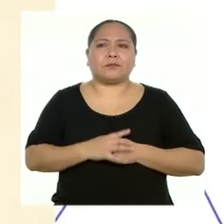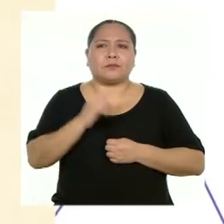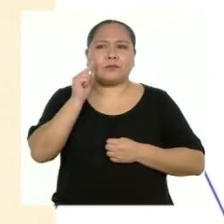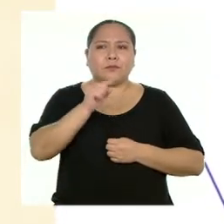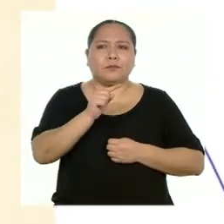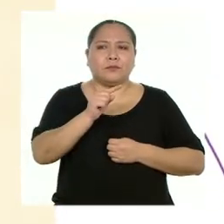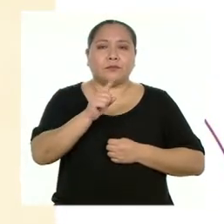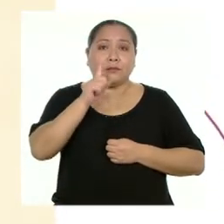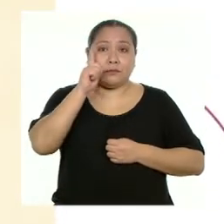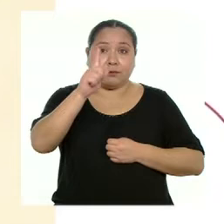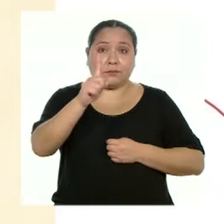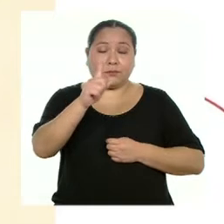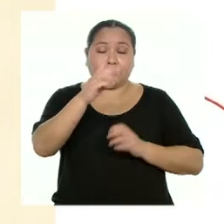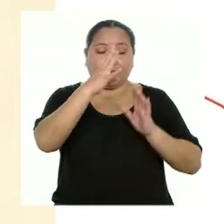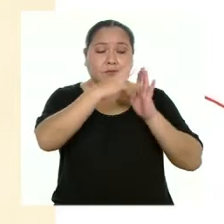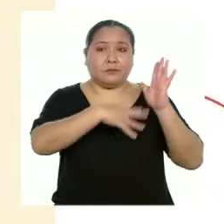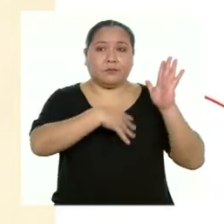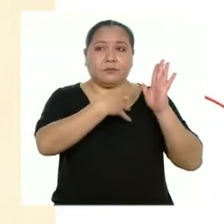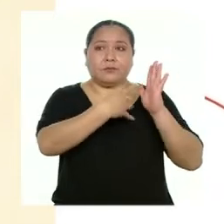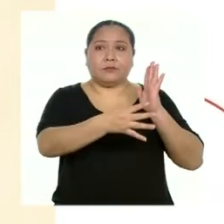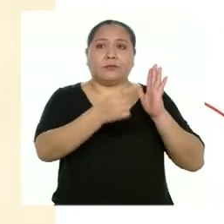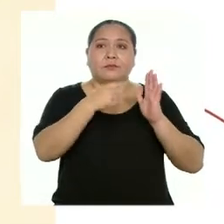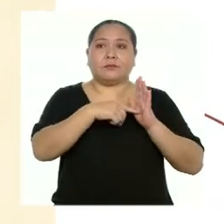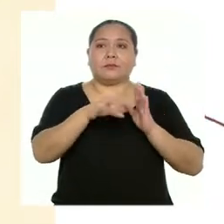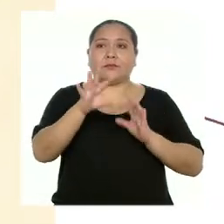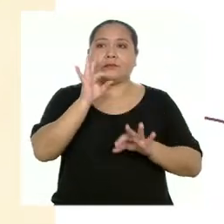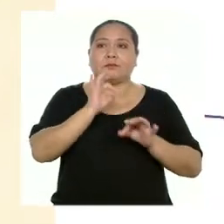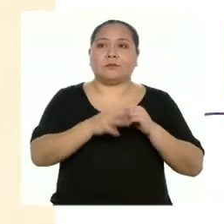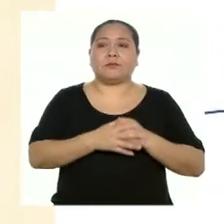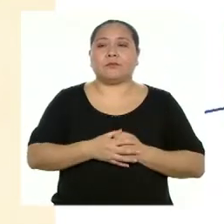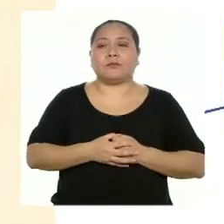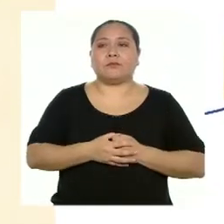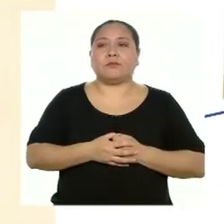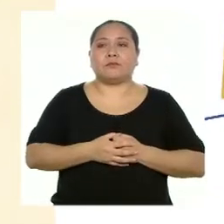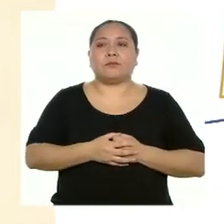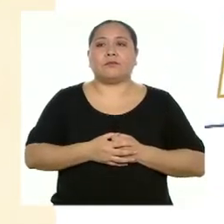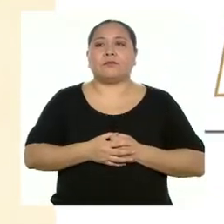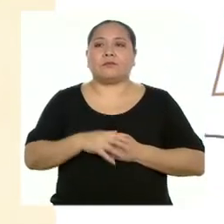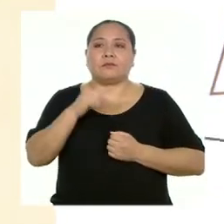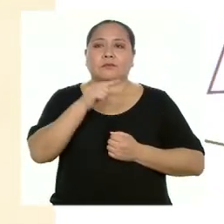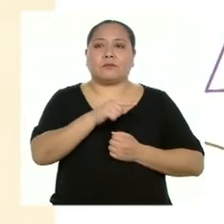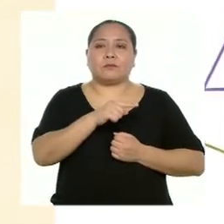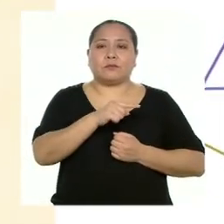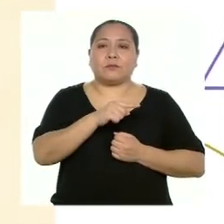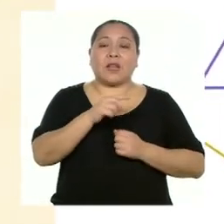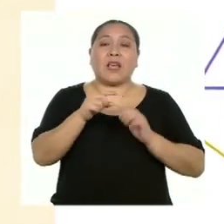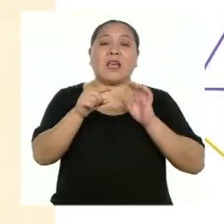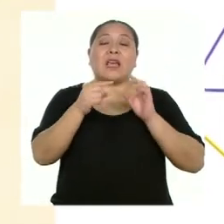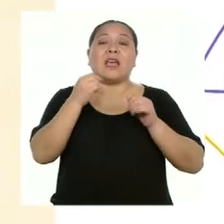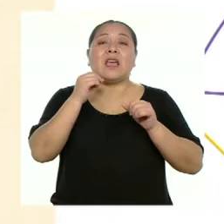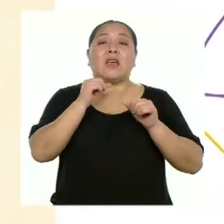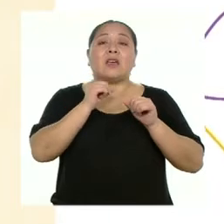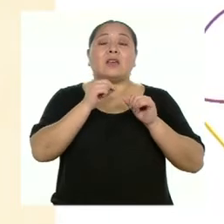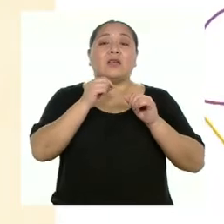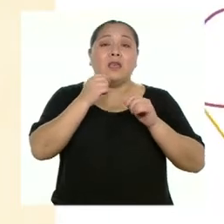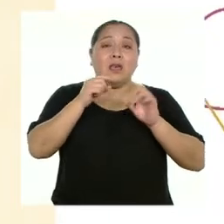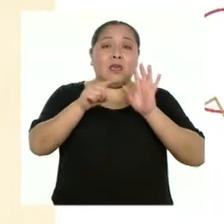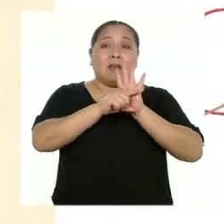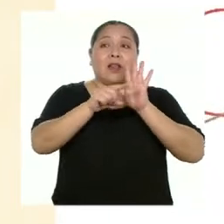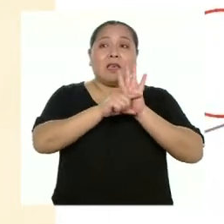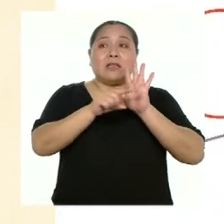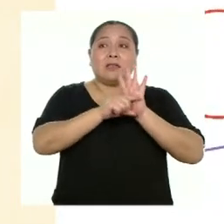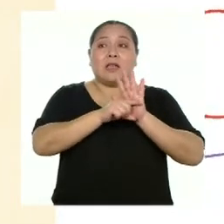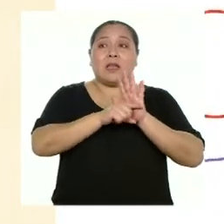Aplicando una de las fórmulas amigas, determino que el rango o recorrido que será igual a la diferencia entre el valor máximo